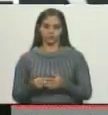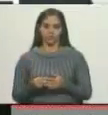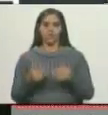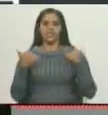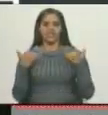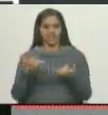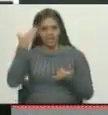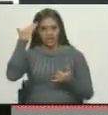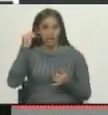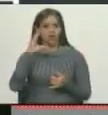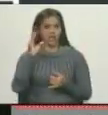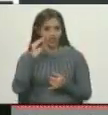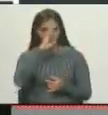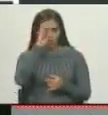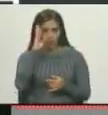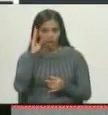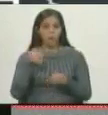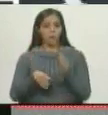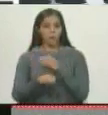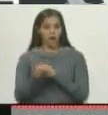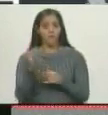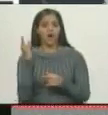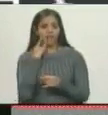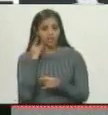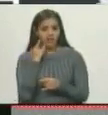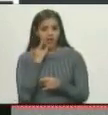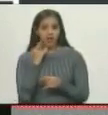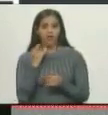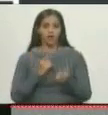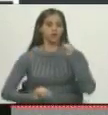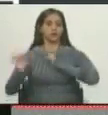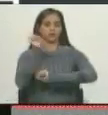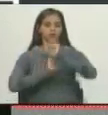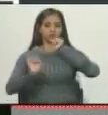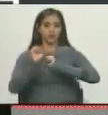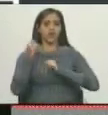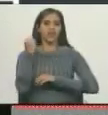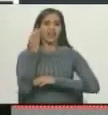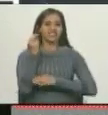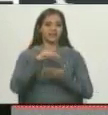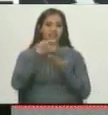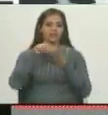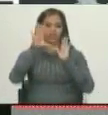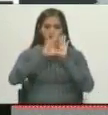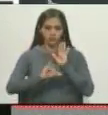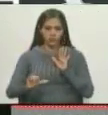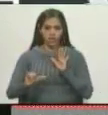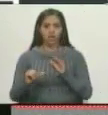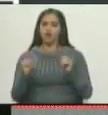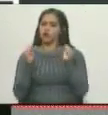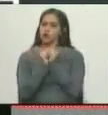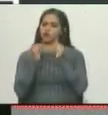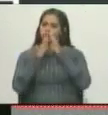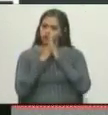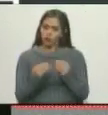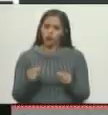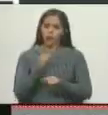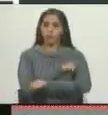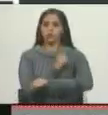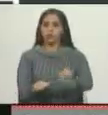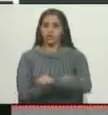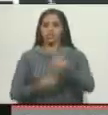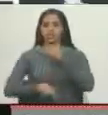Diosdado. Vamos a activar una contraofensiva con la Asamblea Nacional Constituyente, con todos los poderes, y vamos a